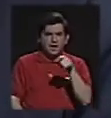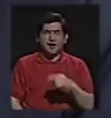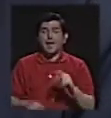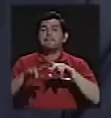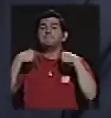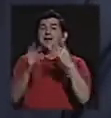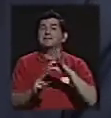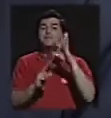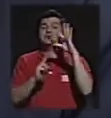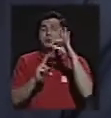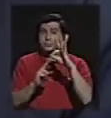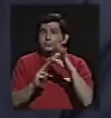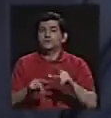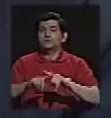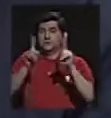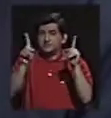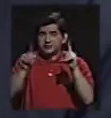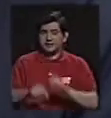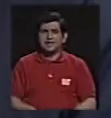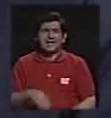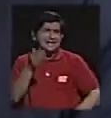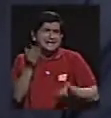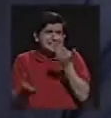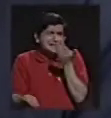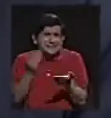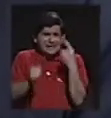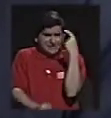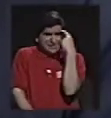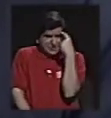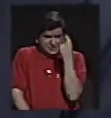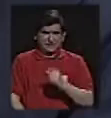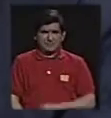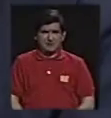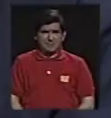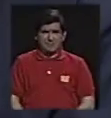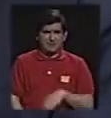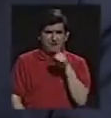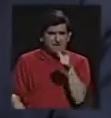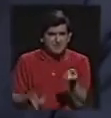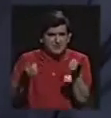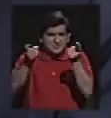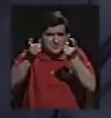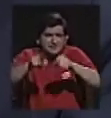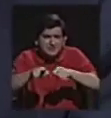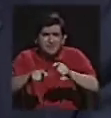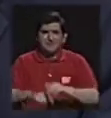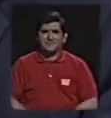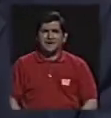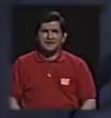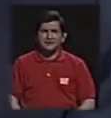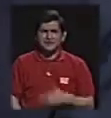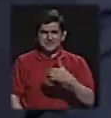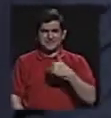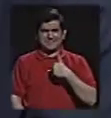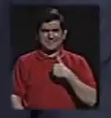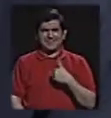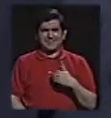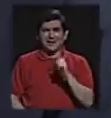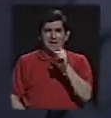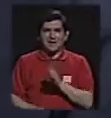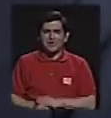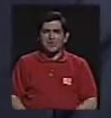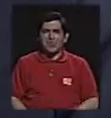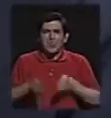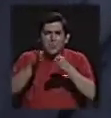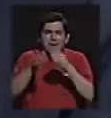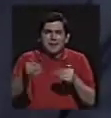alternativos, es posible pensar en que haya un atajo para no